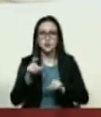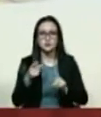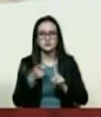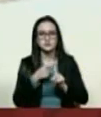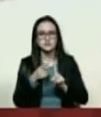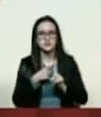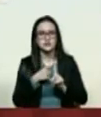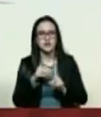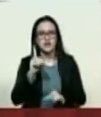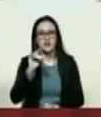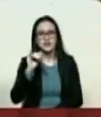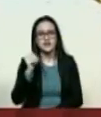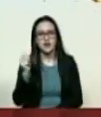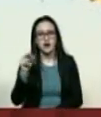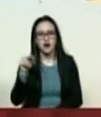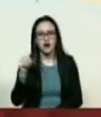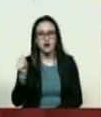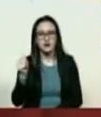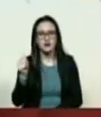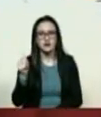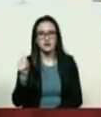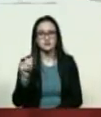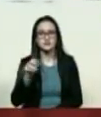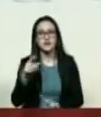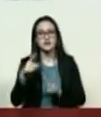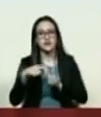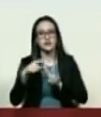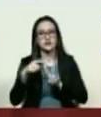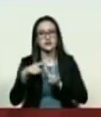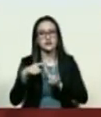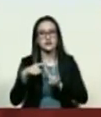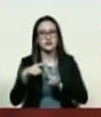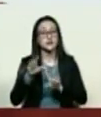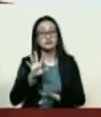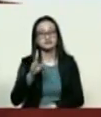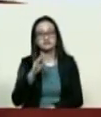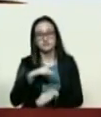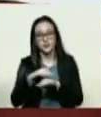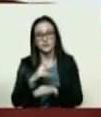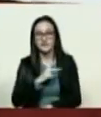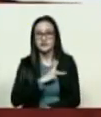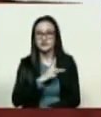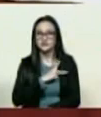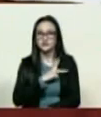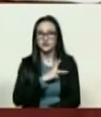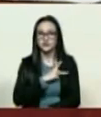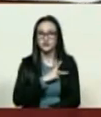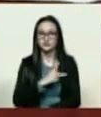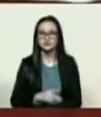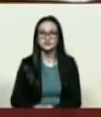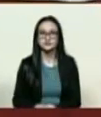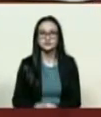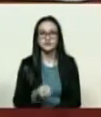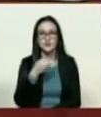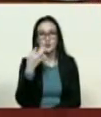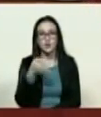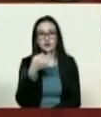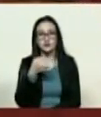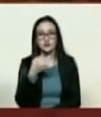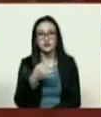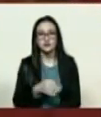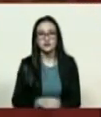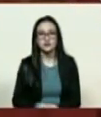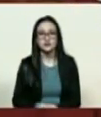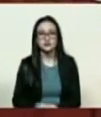realiza Diana Vázquez por BTV. Sí, buenas tardes.